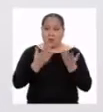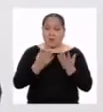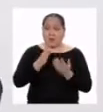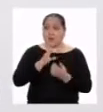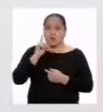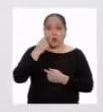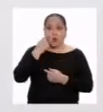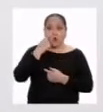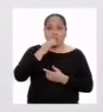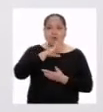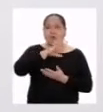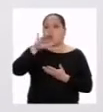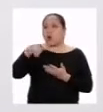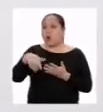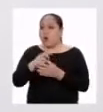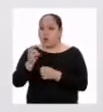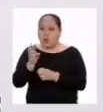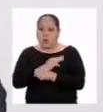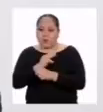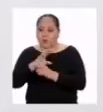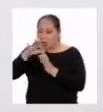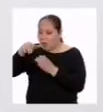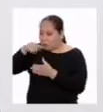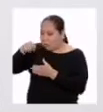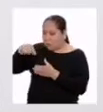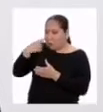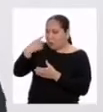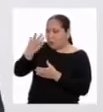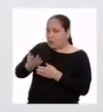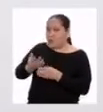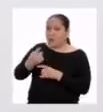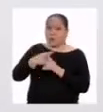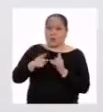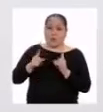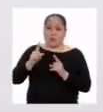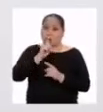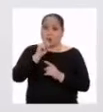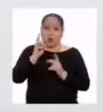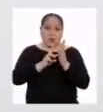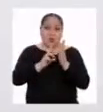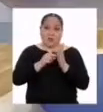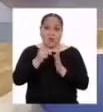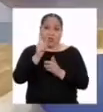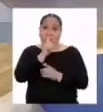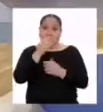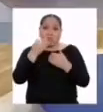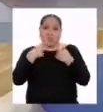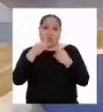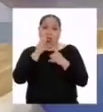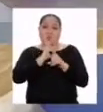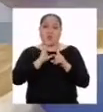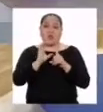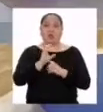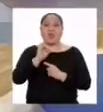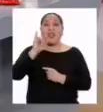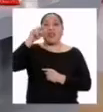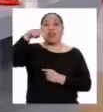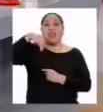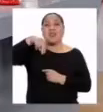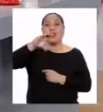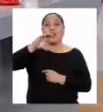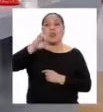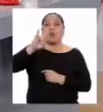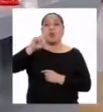conozco toda la música del mundo, pero eso no me hace inculta. Y hablando de la